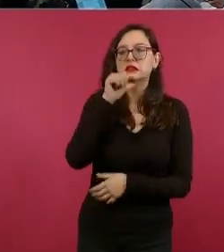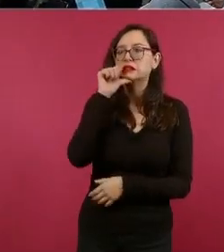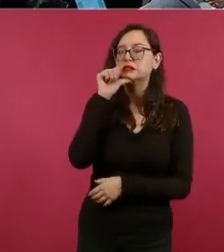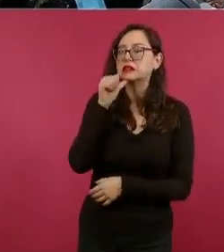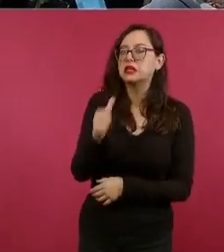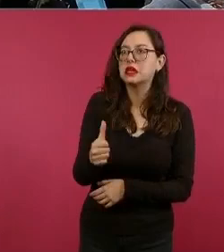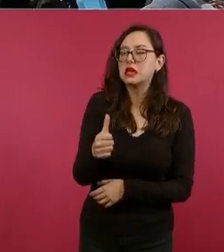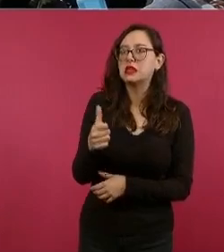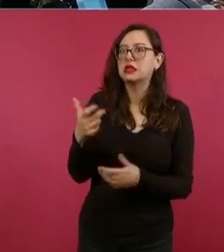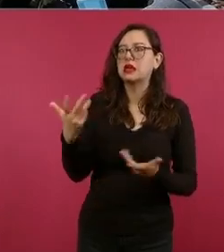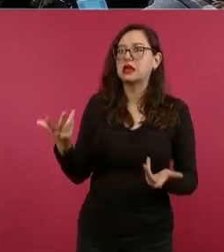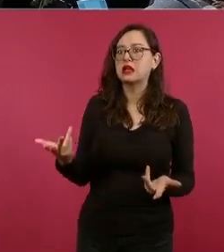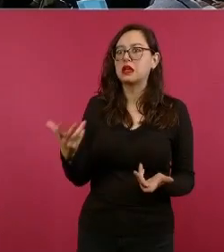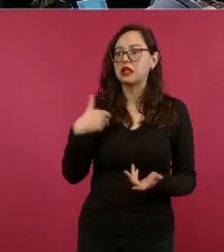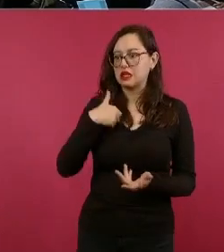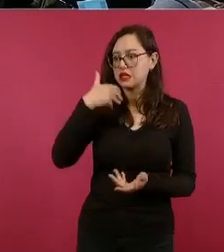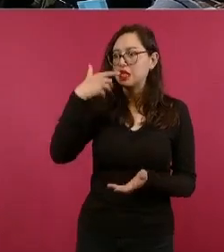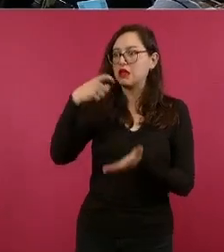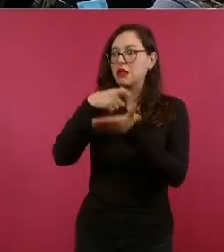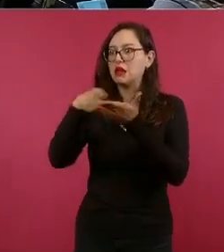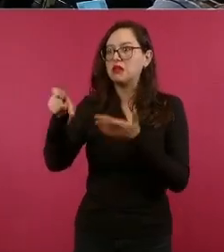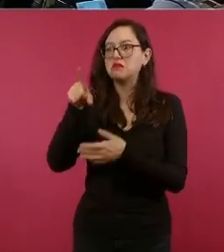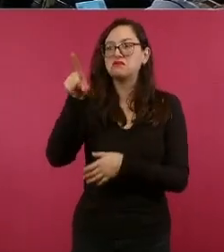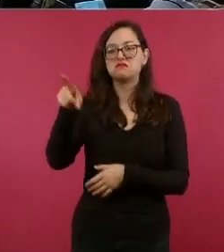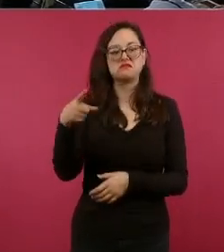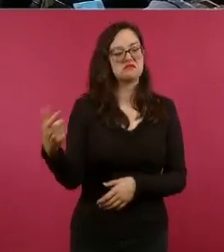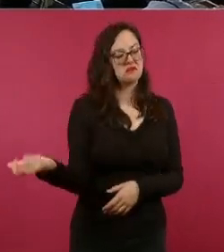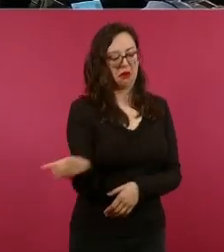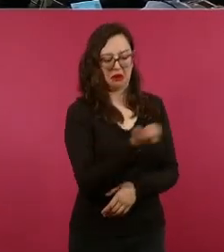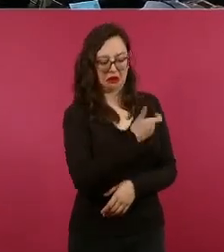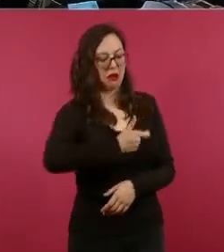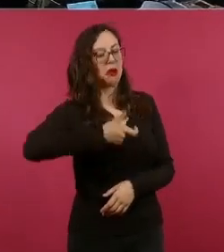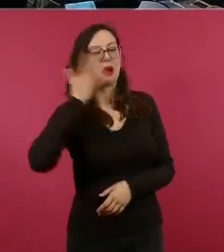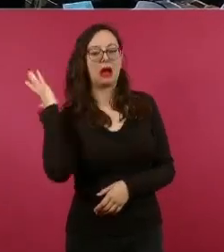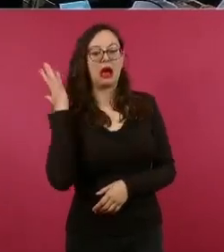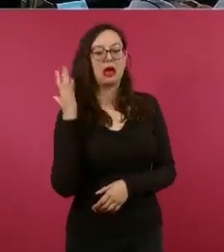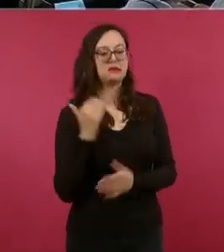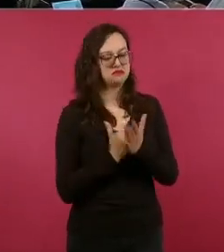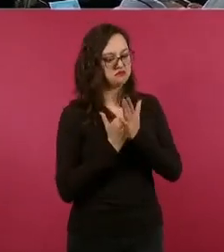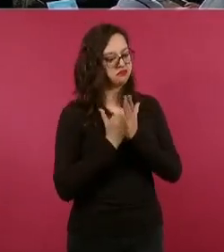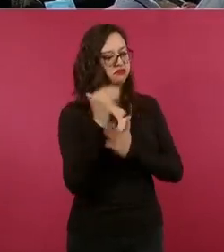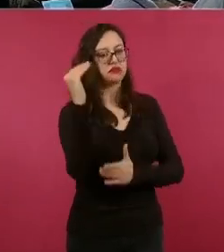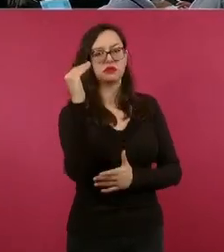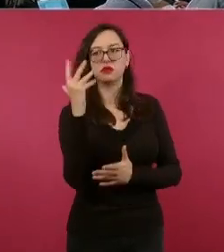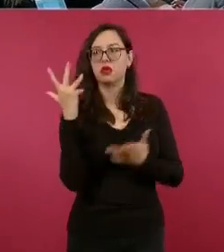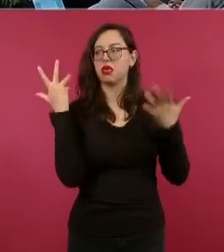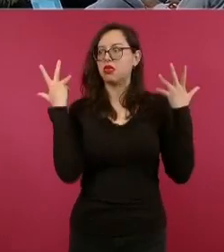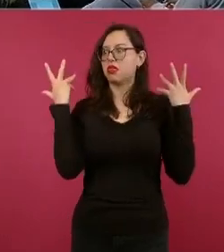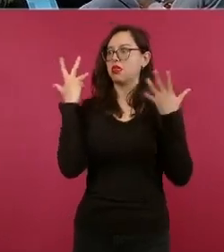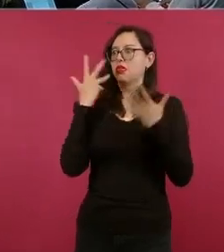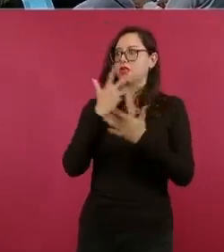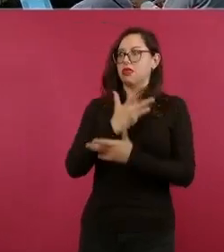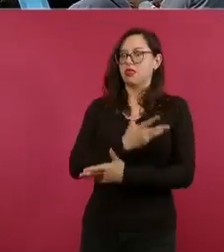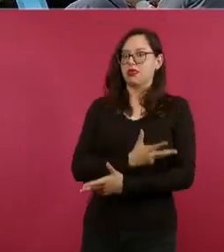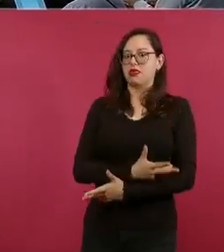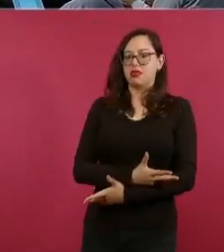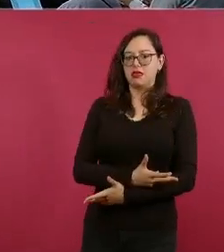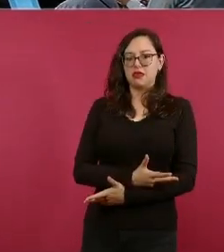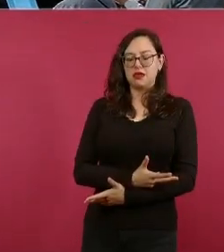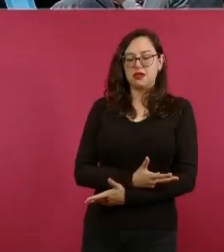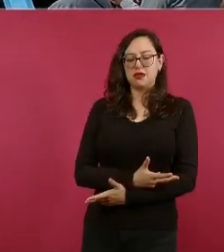porque aumentaron los precios del transporte marítimo como nunca, pero no solo eso.